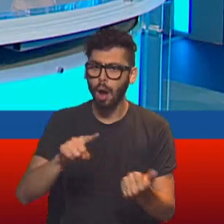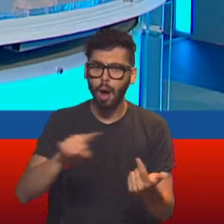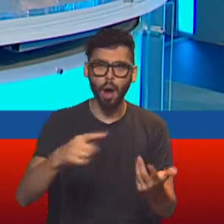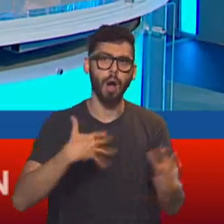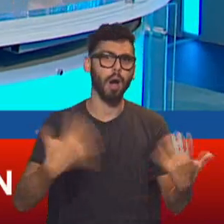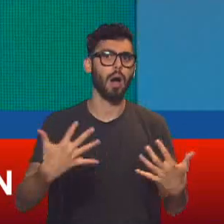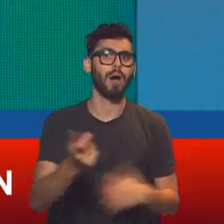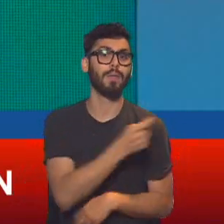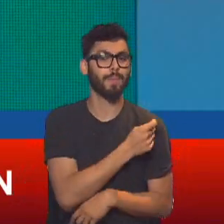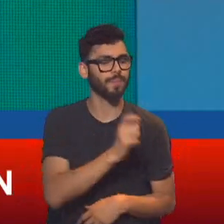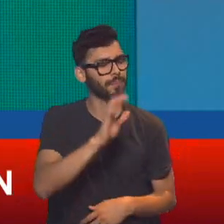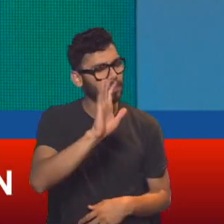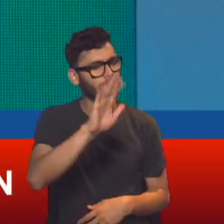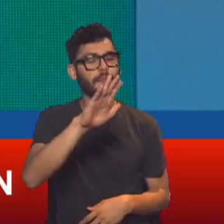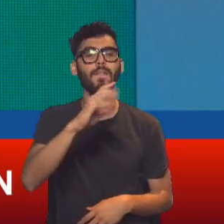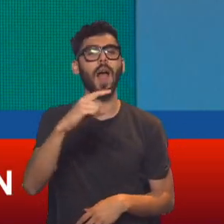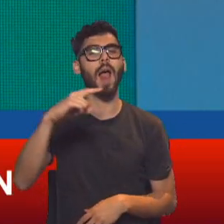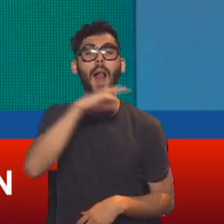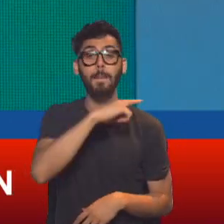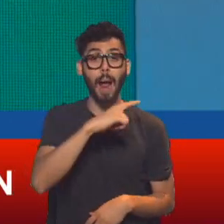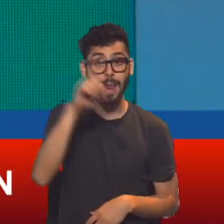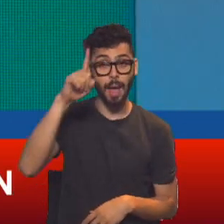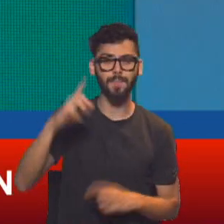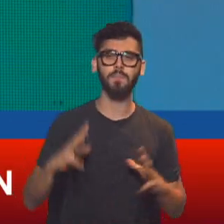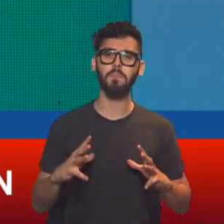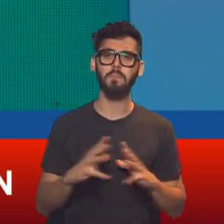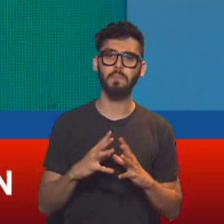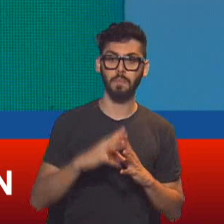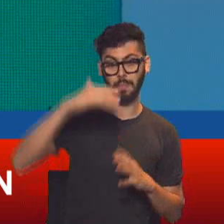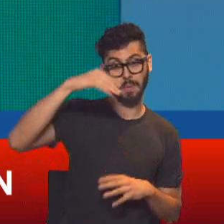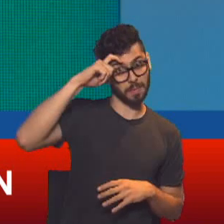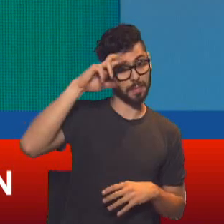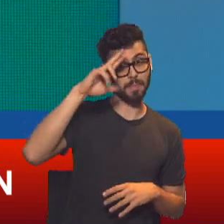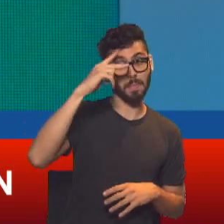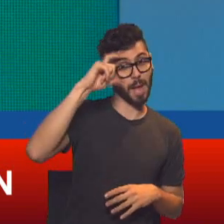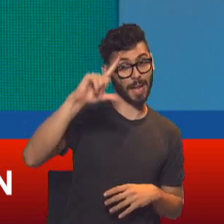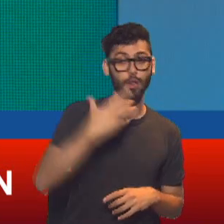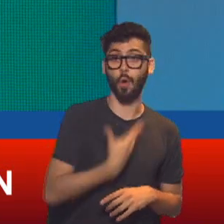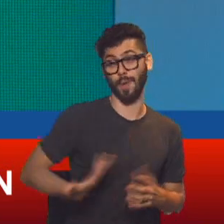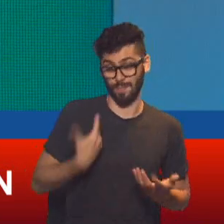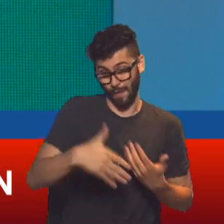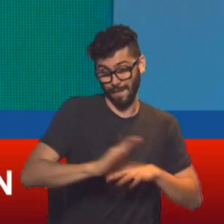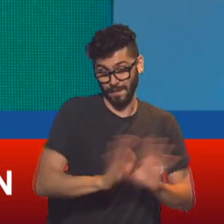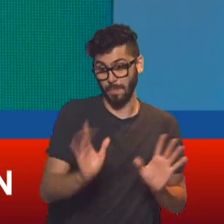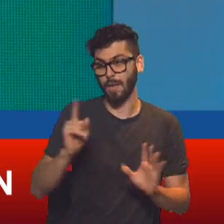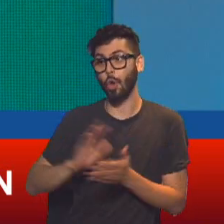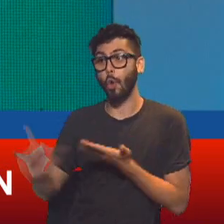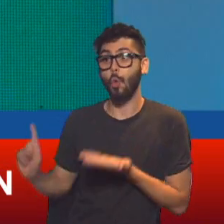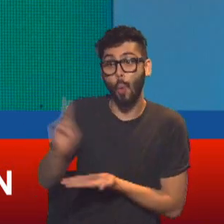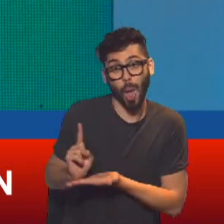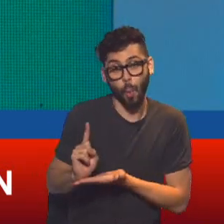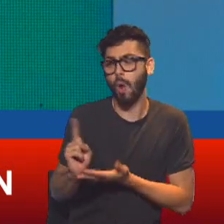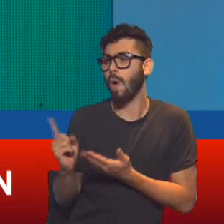en Alemania una reunión entre Merkel, que sale del gobierno, y el nuevo canciller, donde se